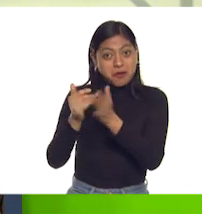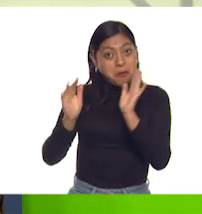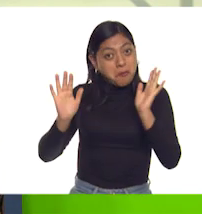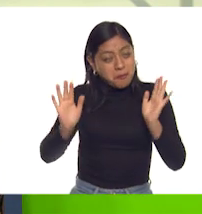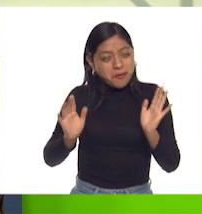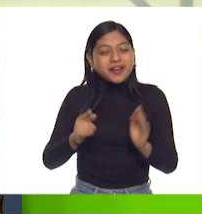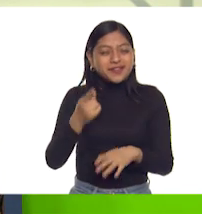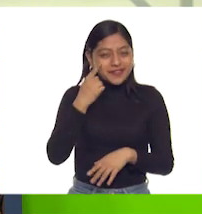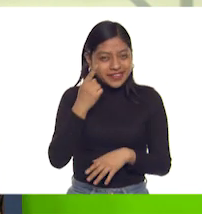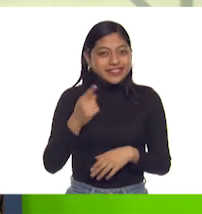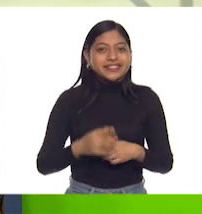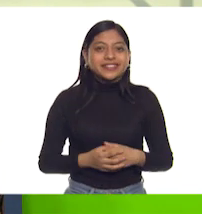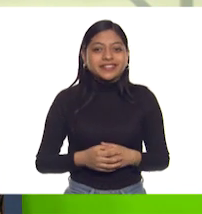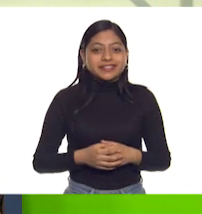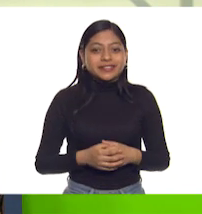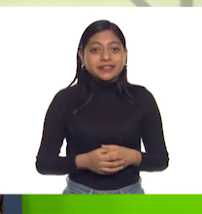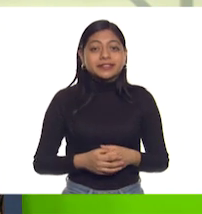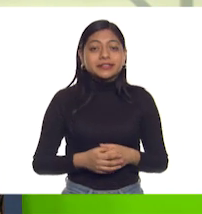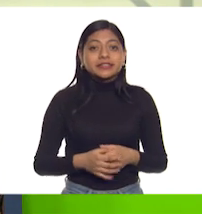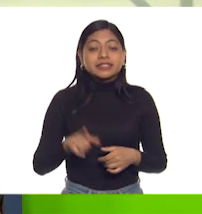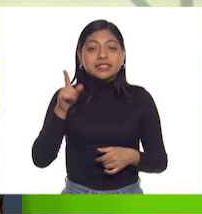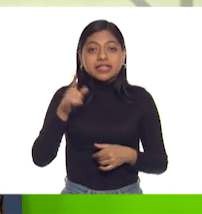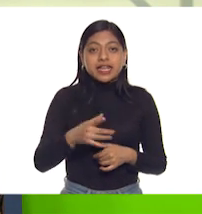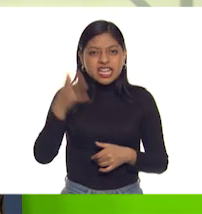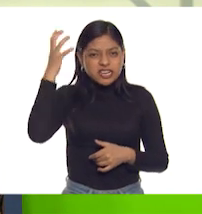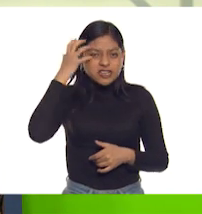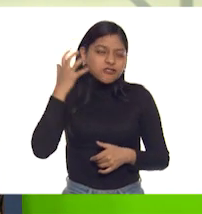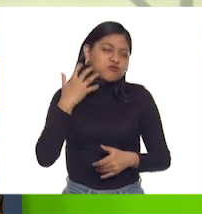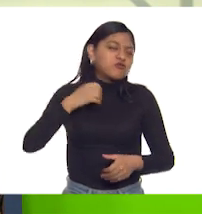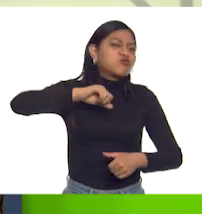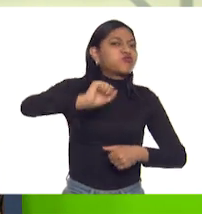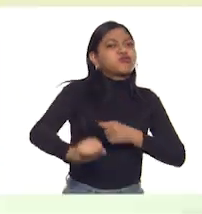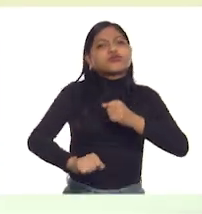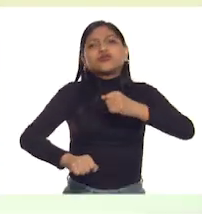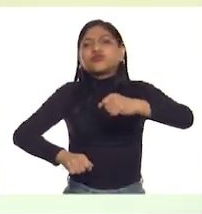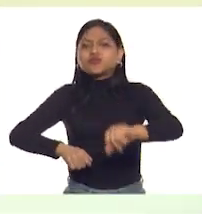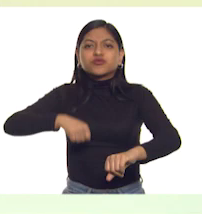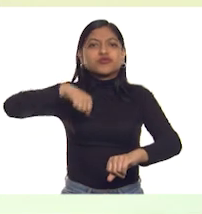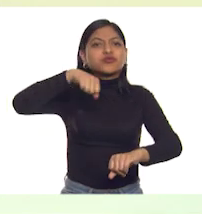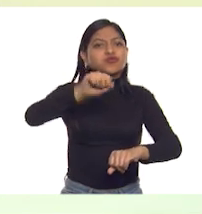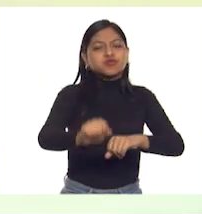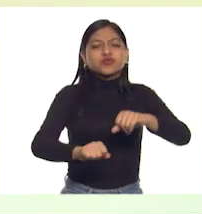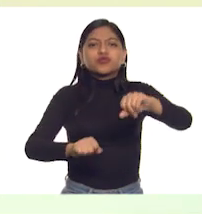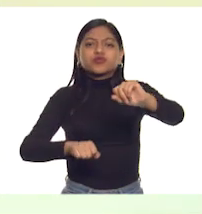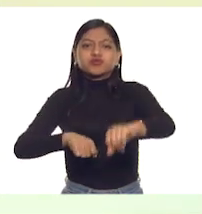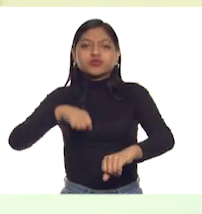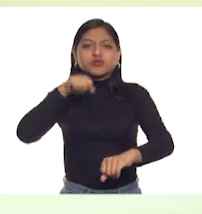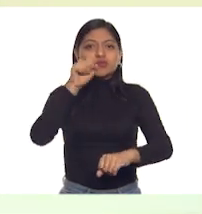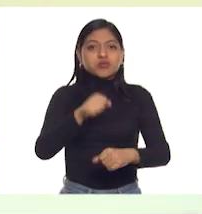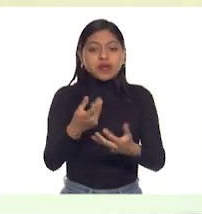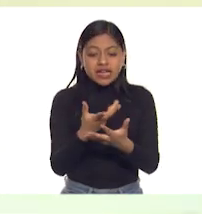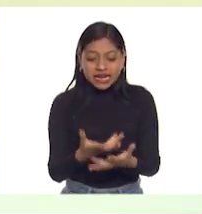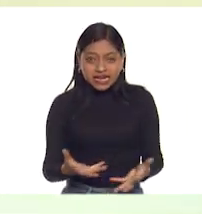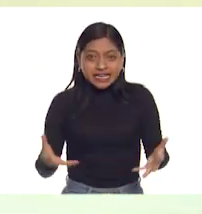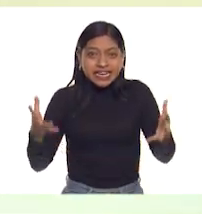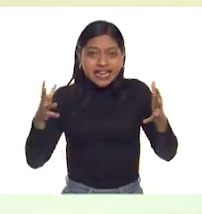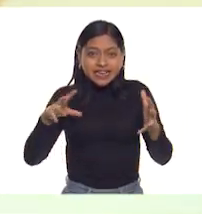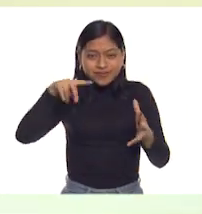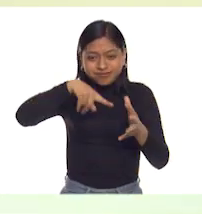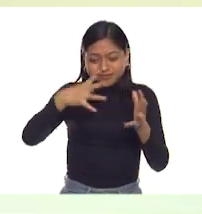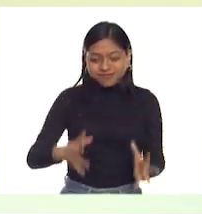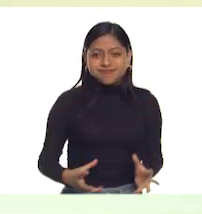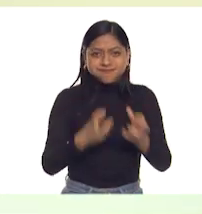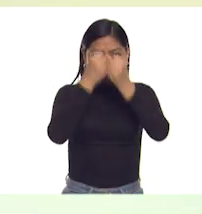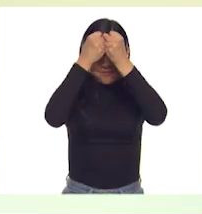Sin embargo, sucedió que saliendo del bosque, el rey león quedó atrapado en una red, la cual